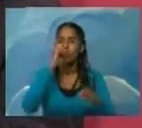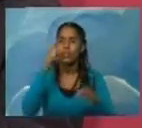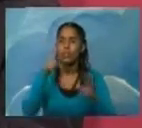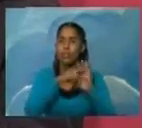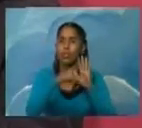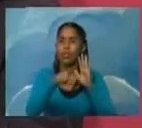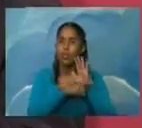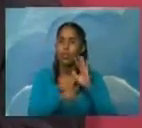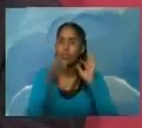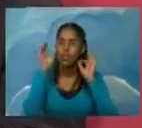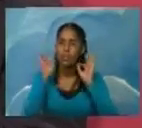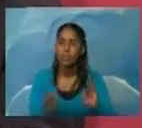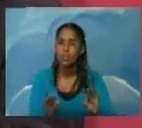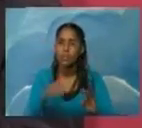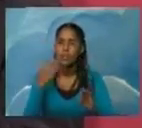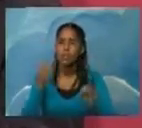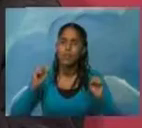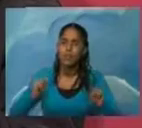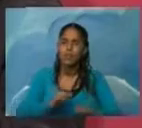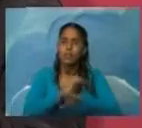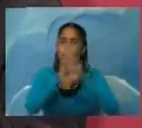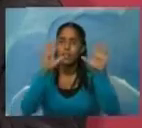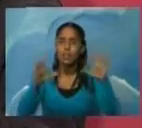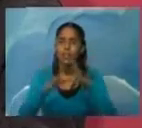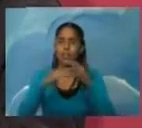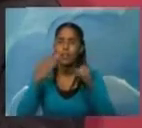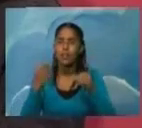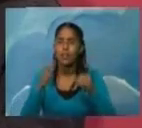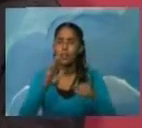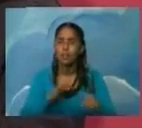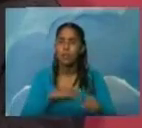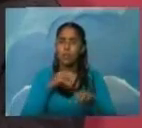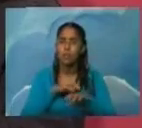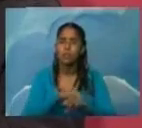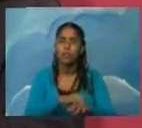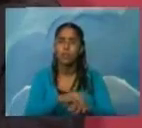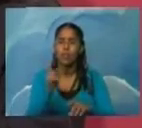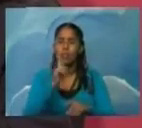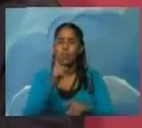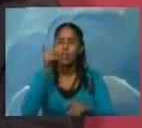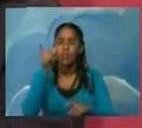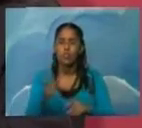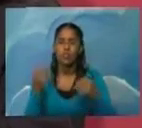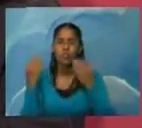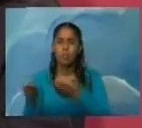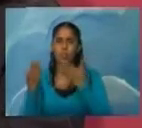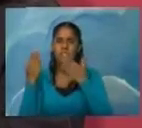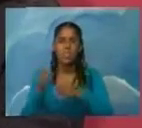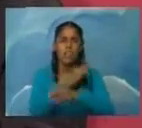órdenes específicas y claras, y órdenes que podemos llevarla, que no son pesadas, que no son